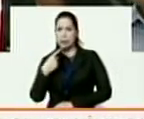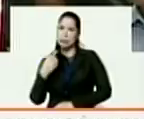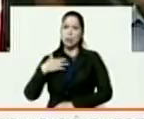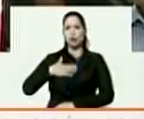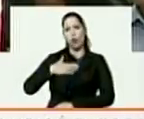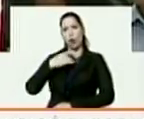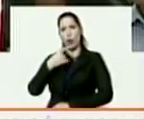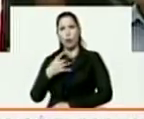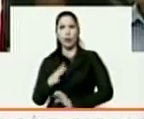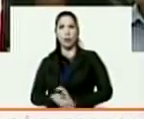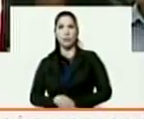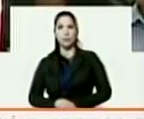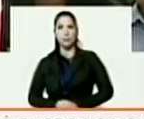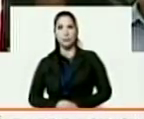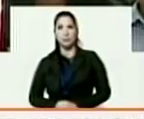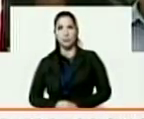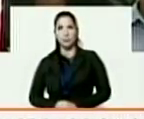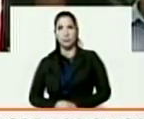noto